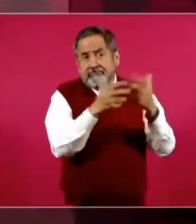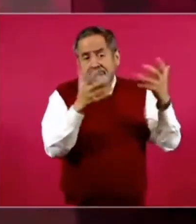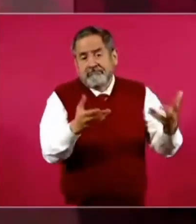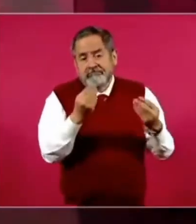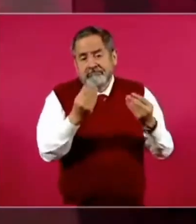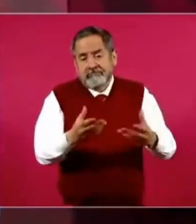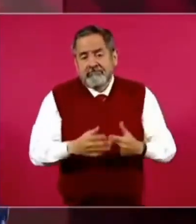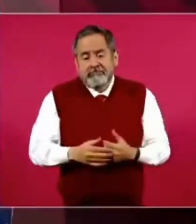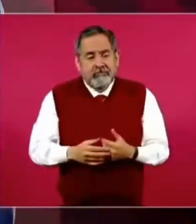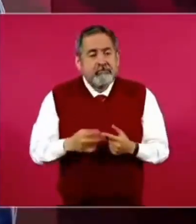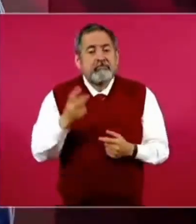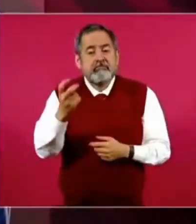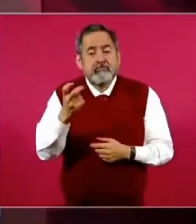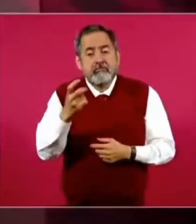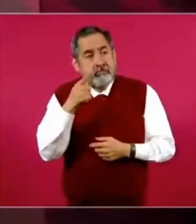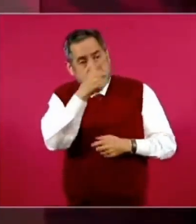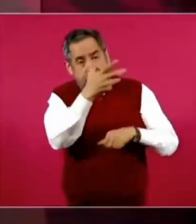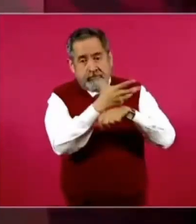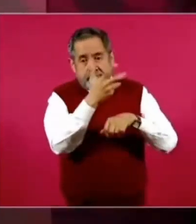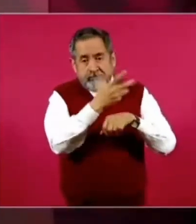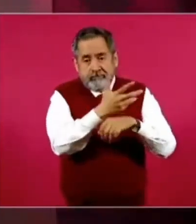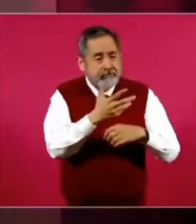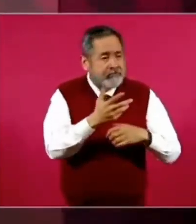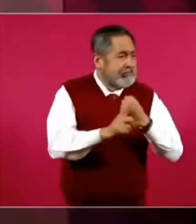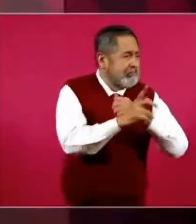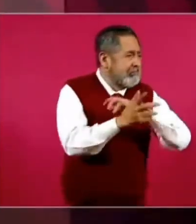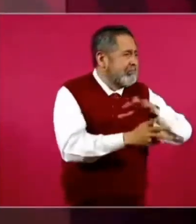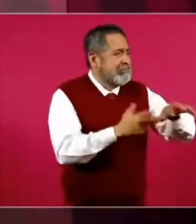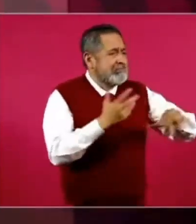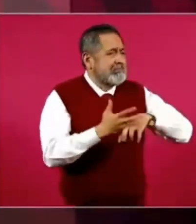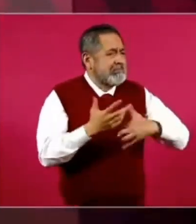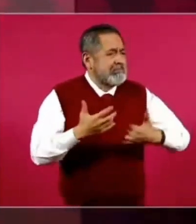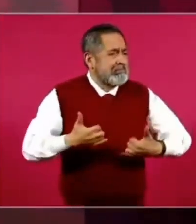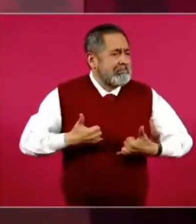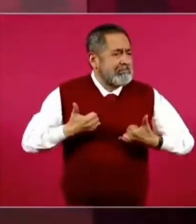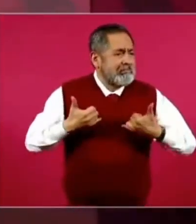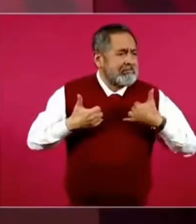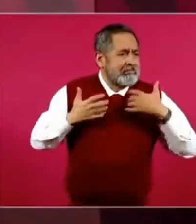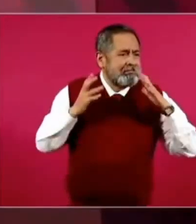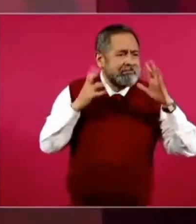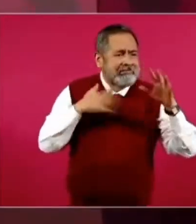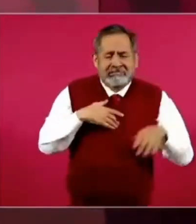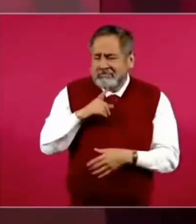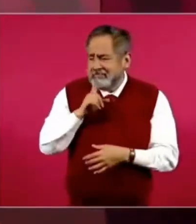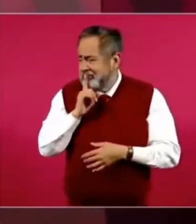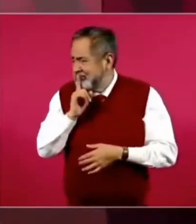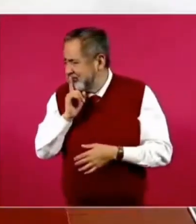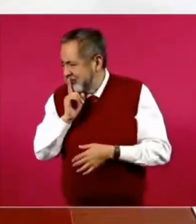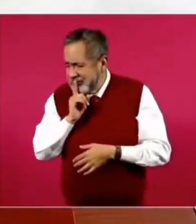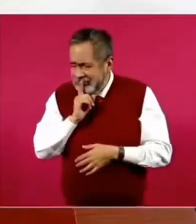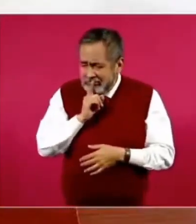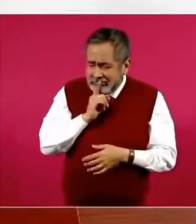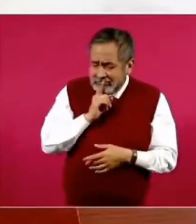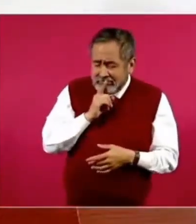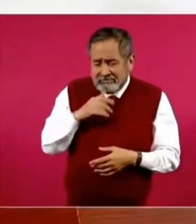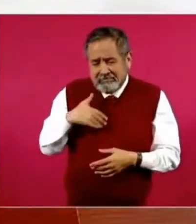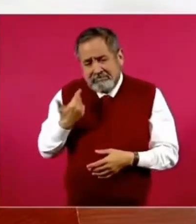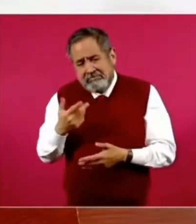que lleva a los jóvenes a buscar la felicidad en la droga.